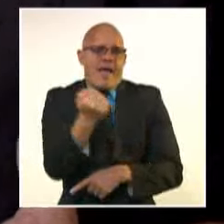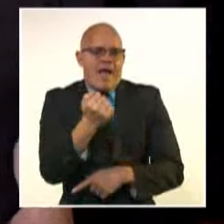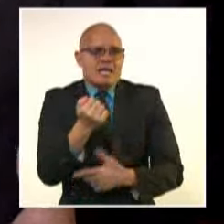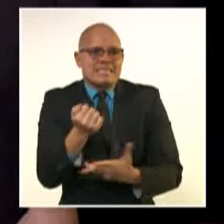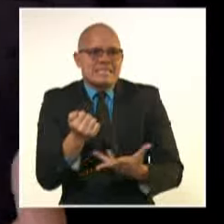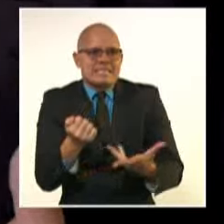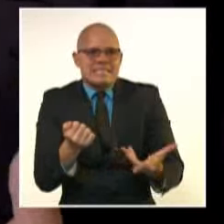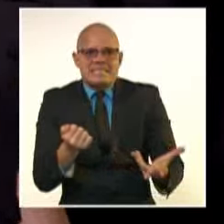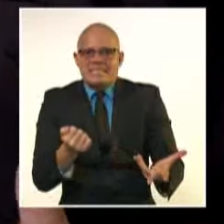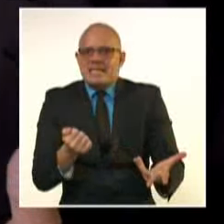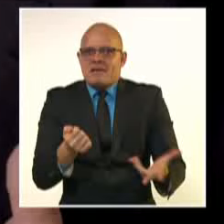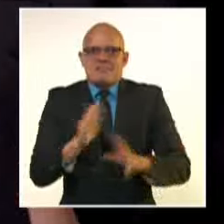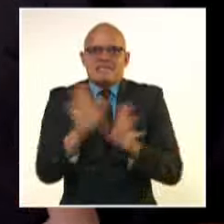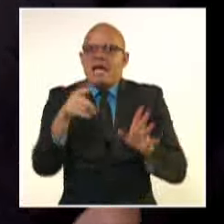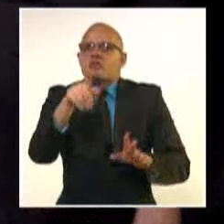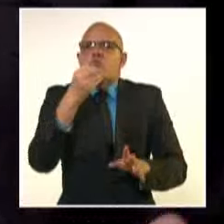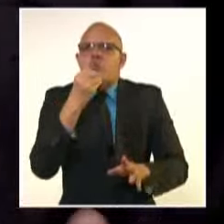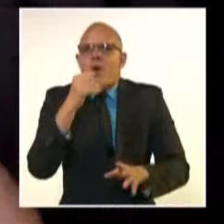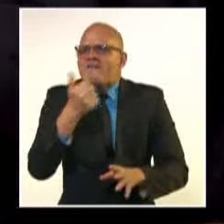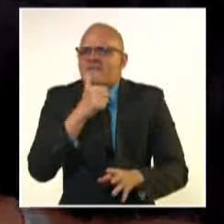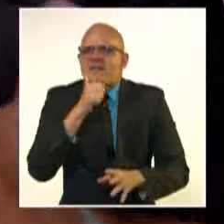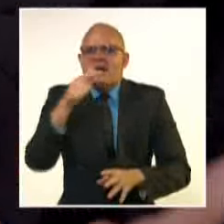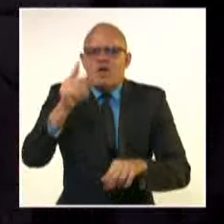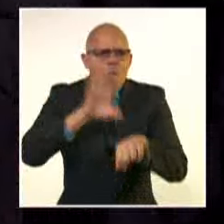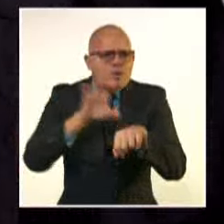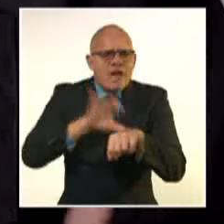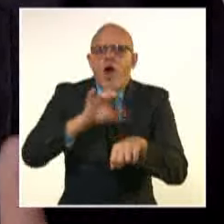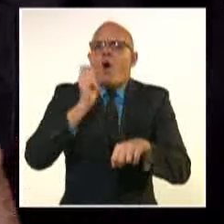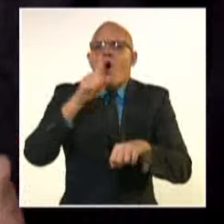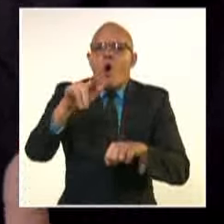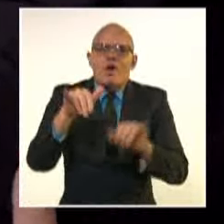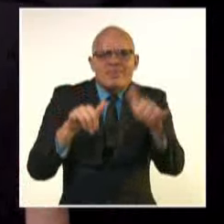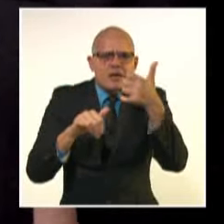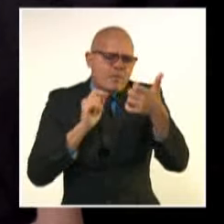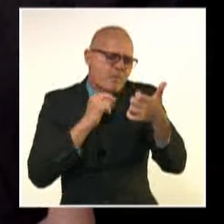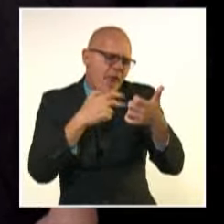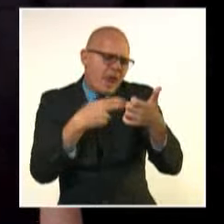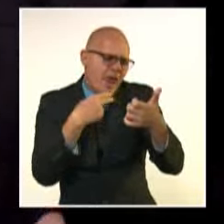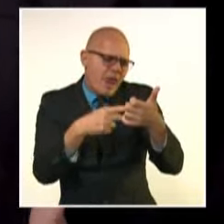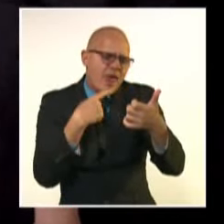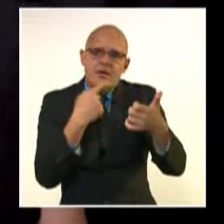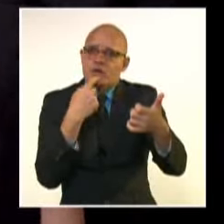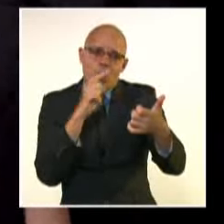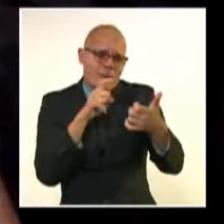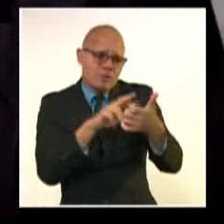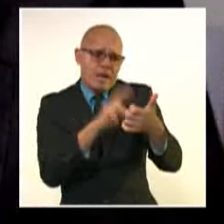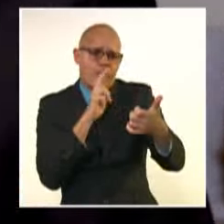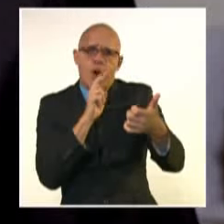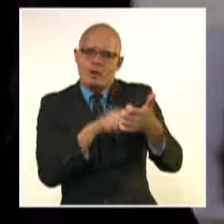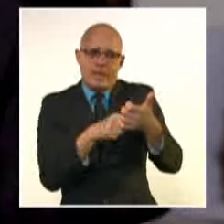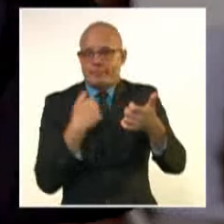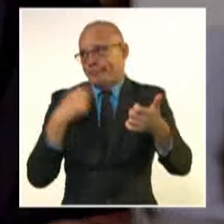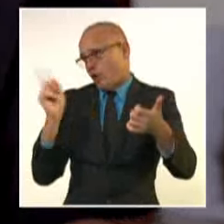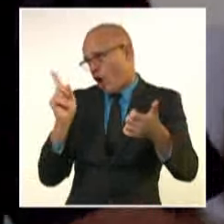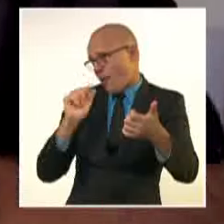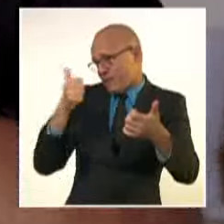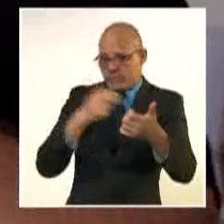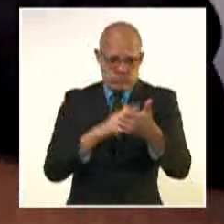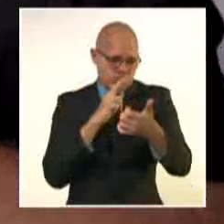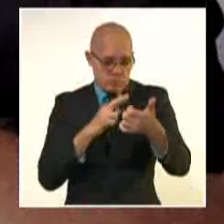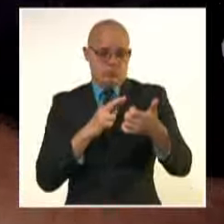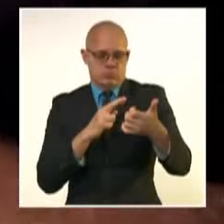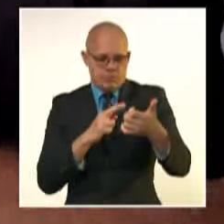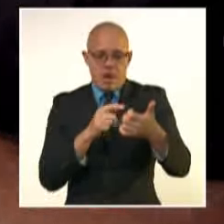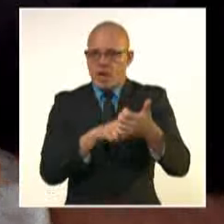tú dialogas con una máquina o con una entidad creada por un ser humano porque dialoga y te corrige y te puede cambiar y te puede mentir. Es